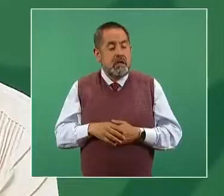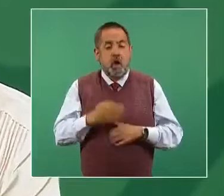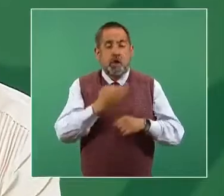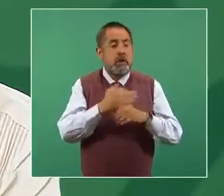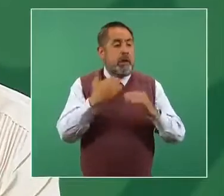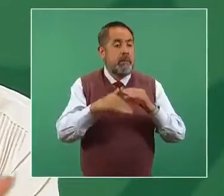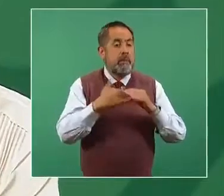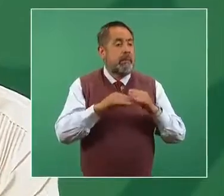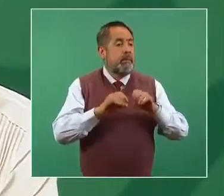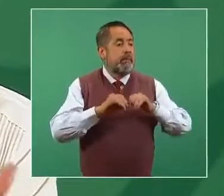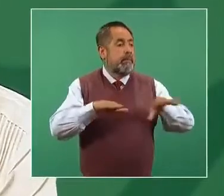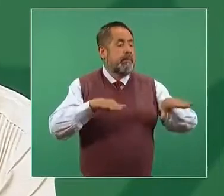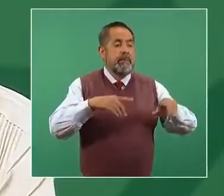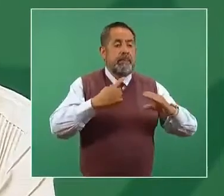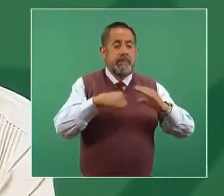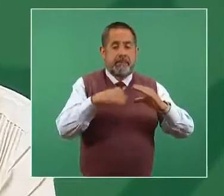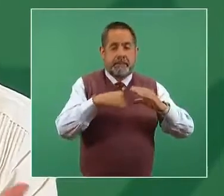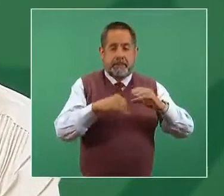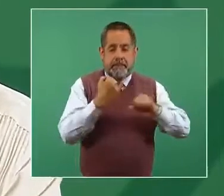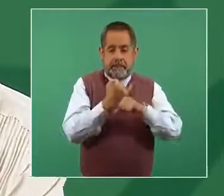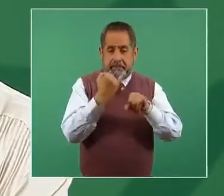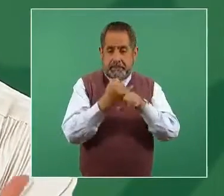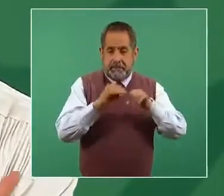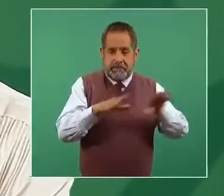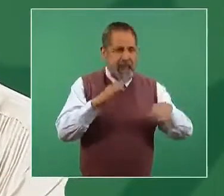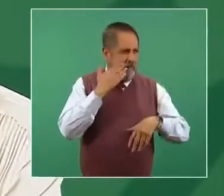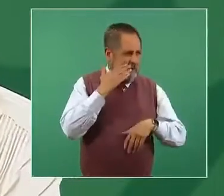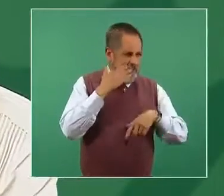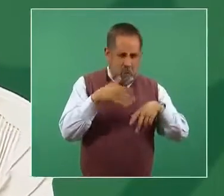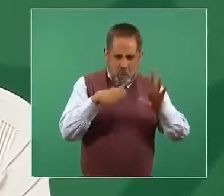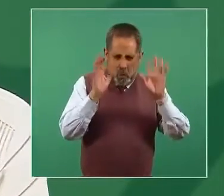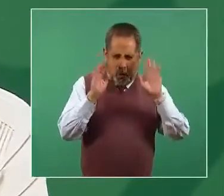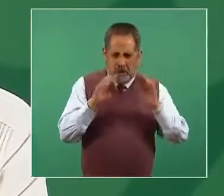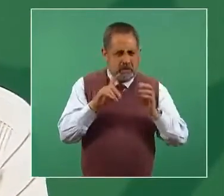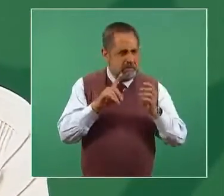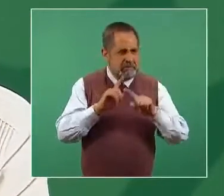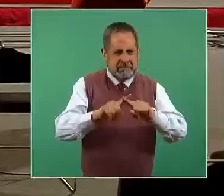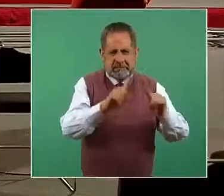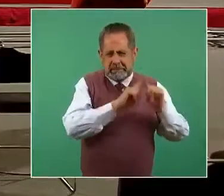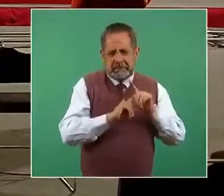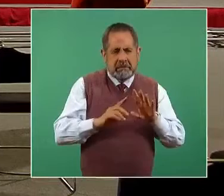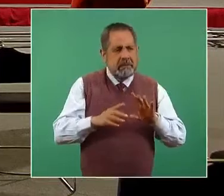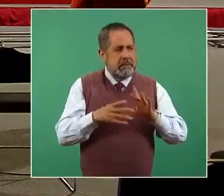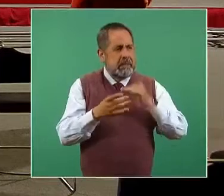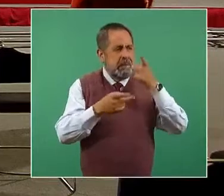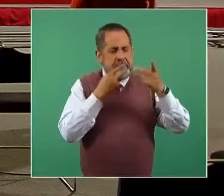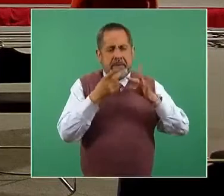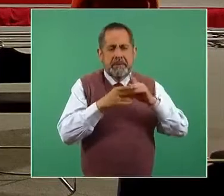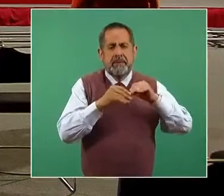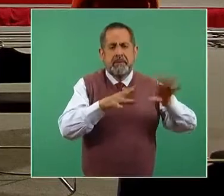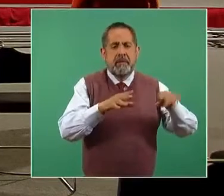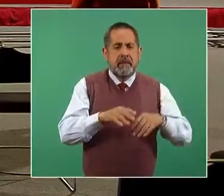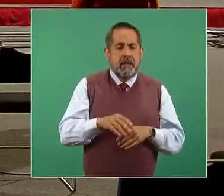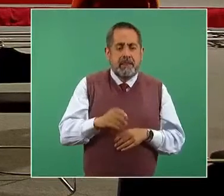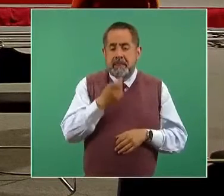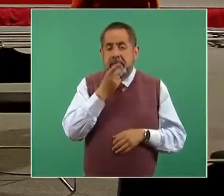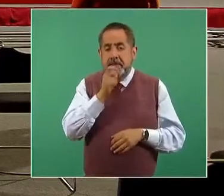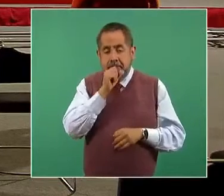circulado en Internet, Facebook, me parece, y en otras plataformas, una